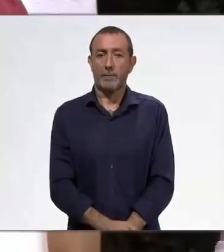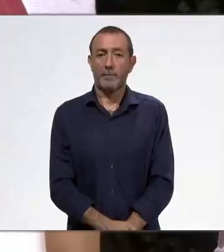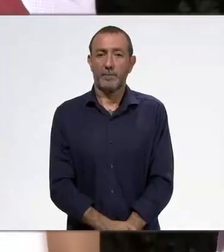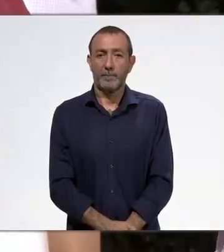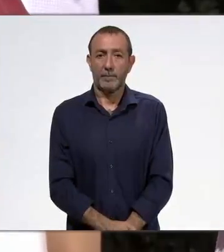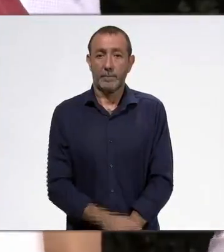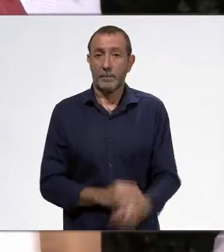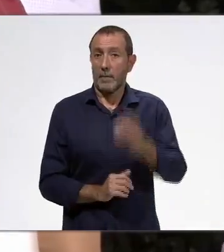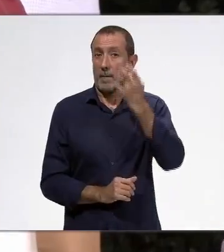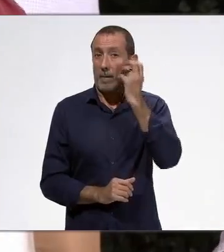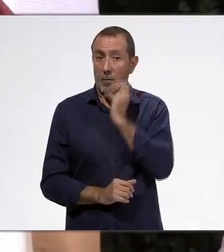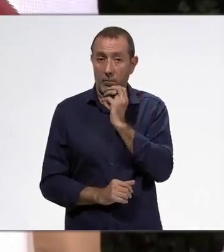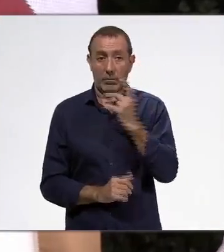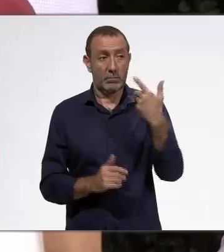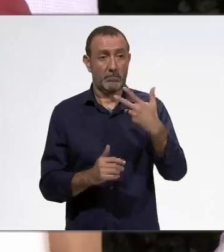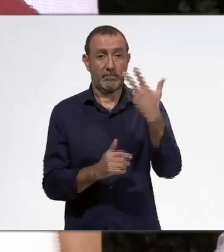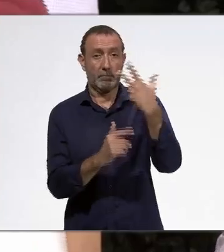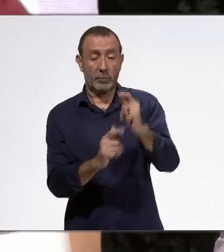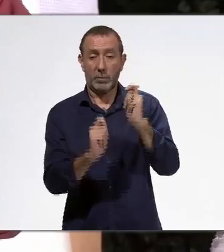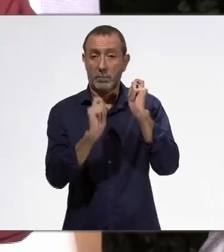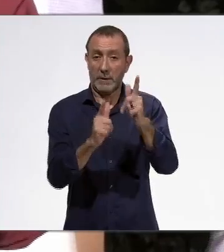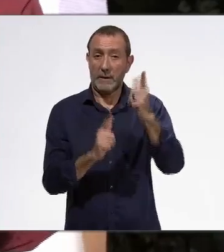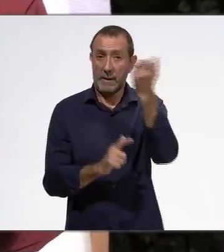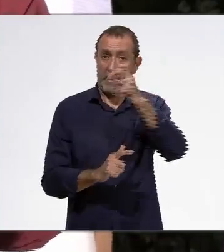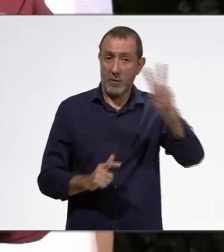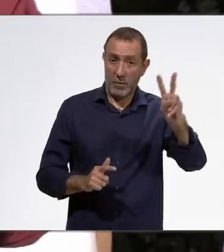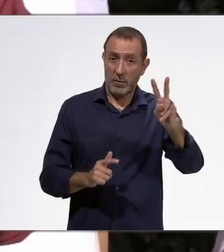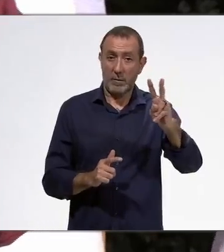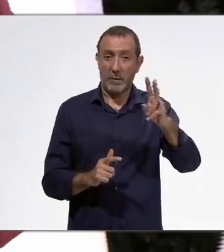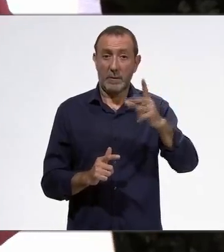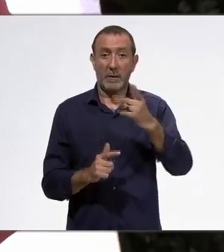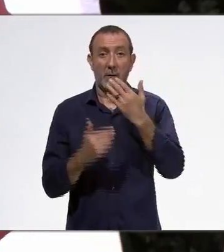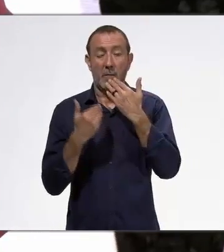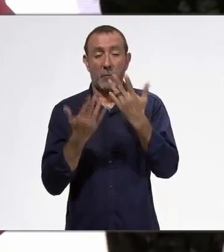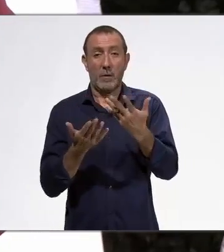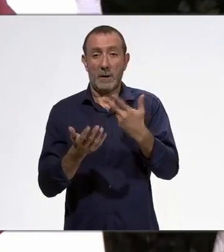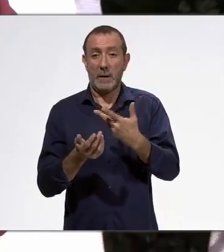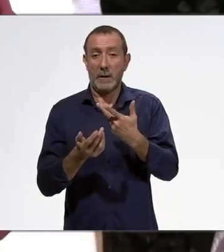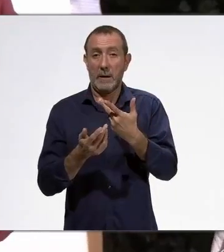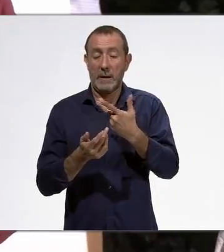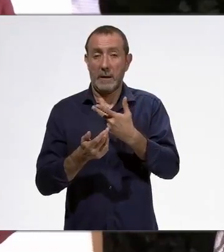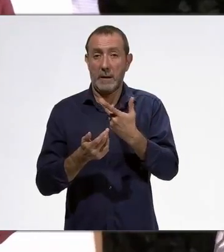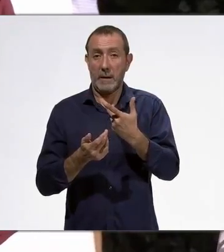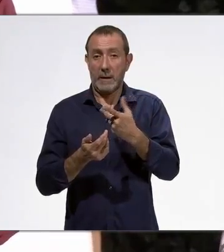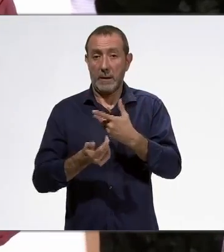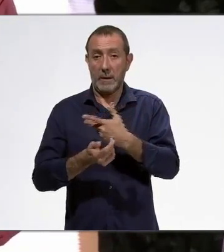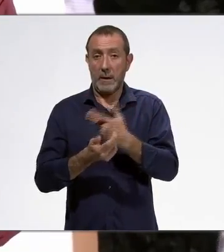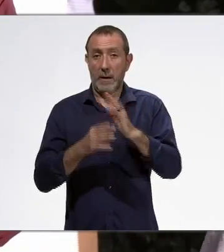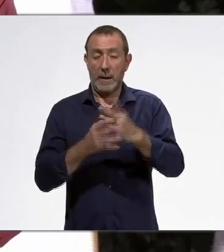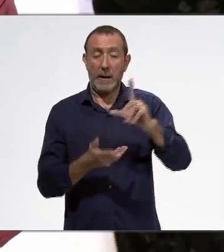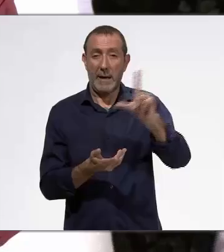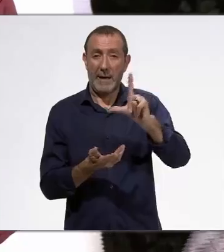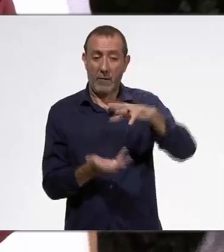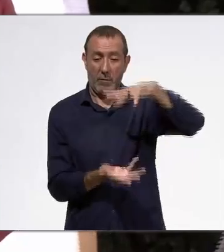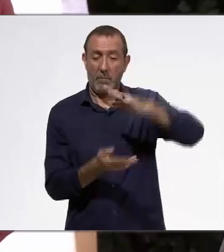que en Cuba se le niegue por parte de los Estados Unidos el líquido para un para guardar para conservar un órgano